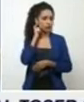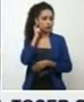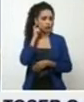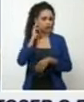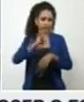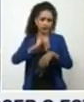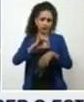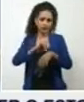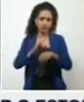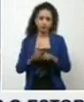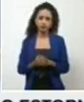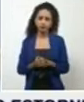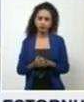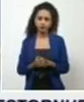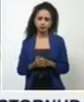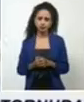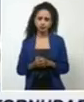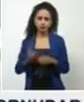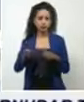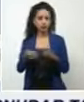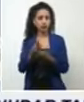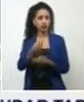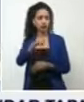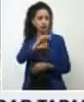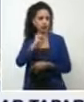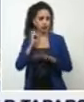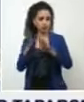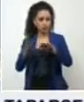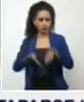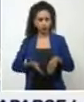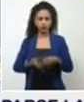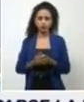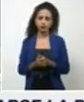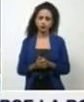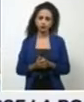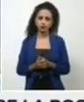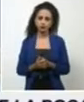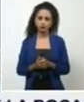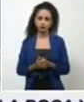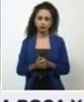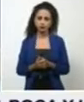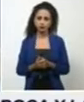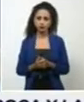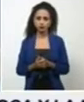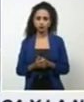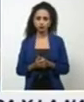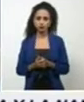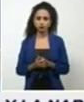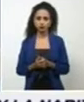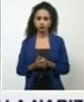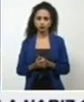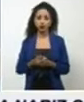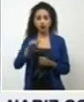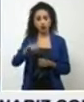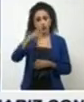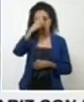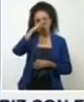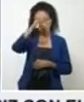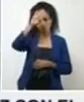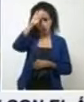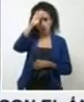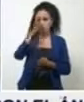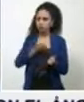de esta señora en el día de ayer. De esta forma, en Cuba se